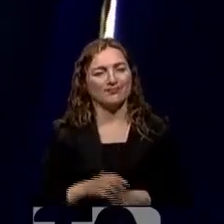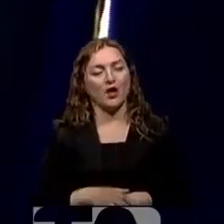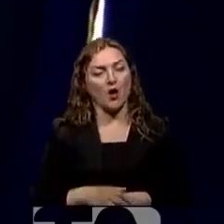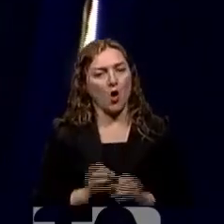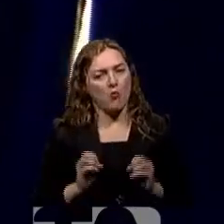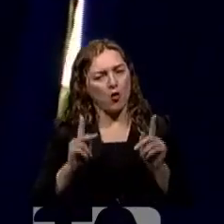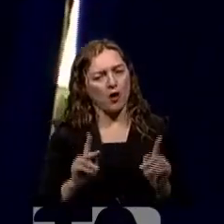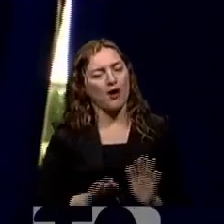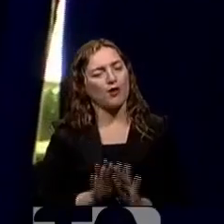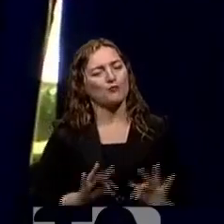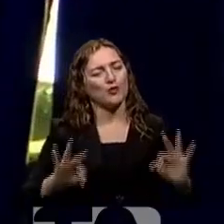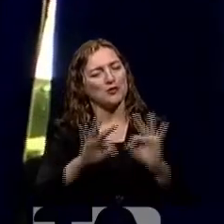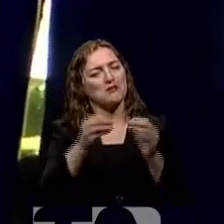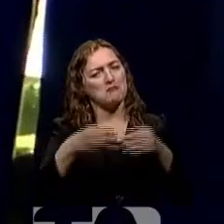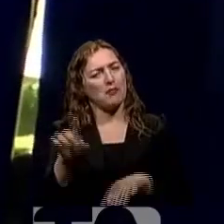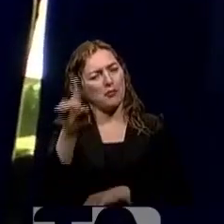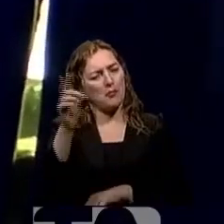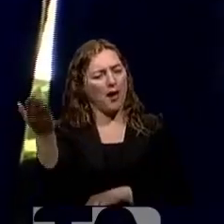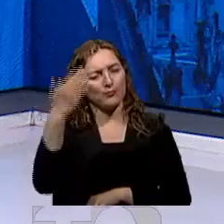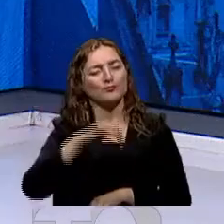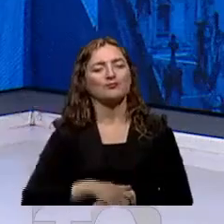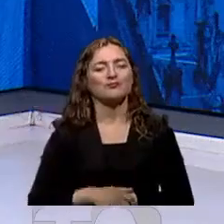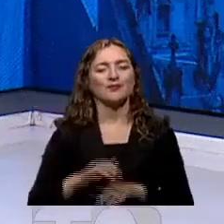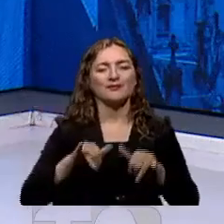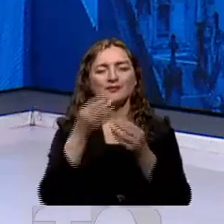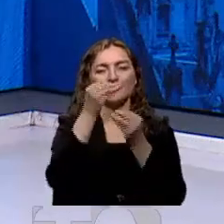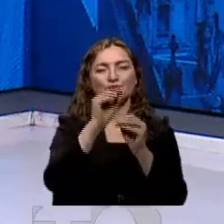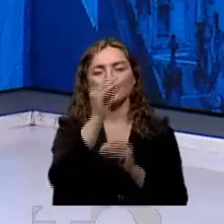fiesta de neón. Es la información que tenemos, volvemos con ustedes de Estudios. Muy buenos días. ¿Qué?